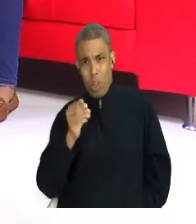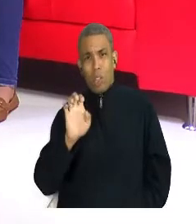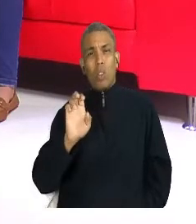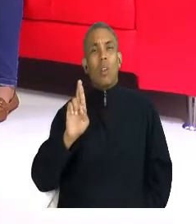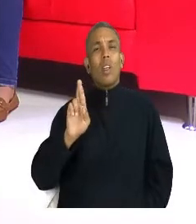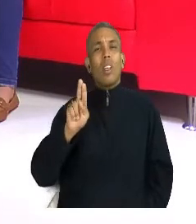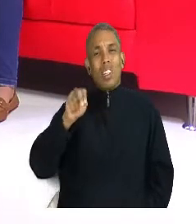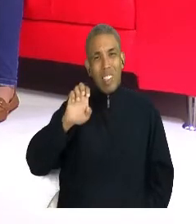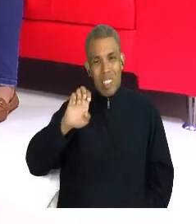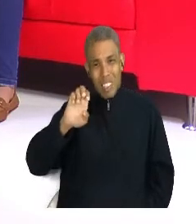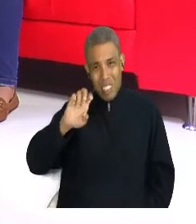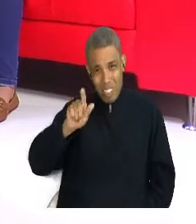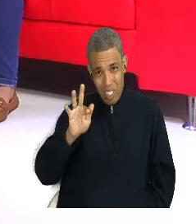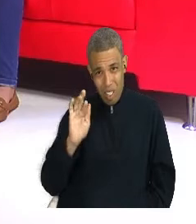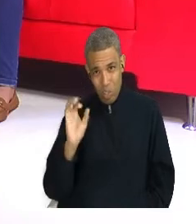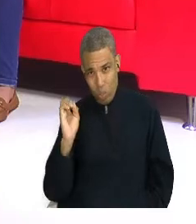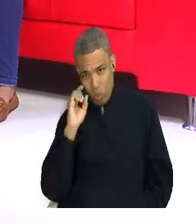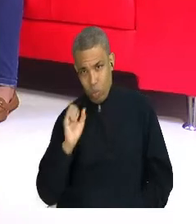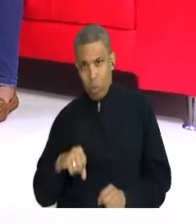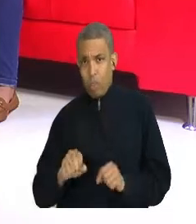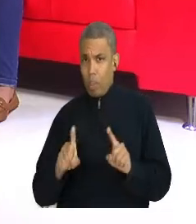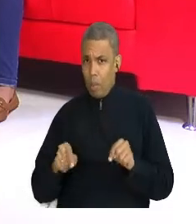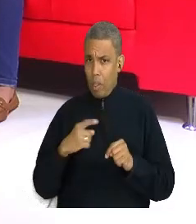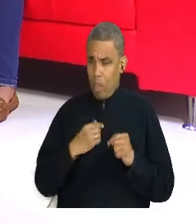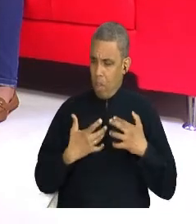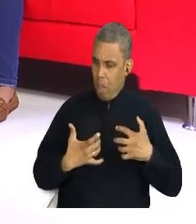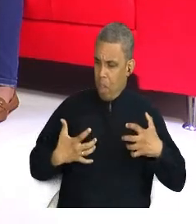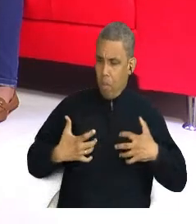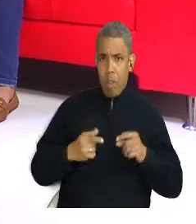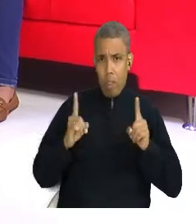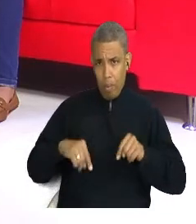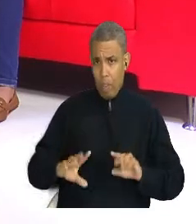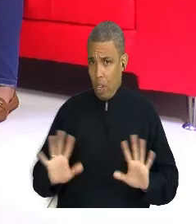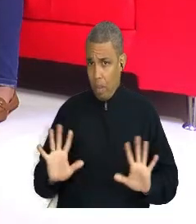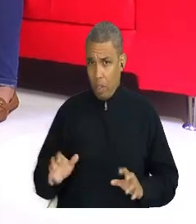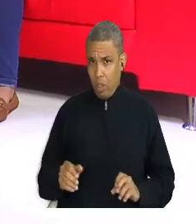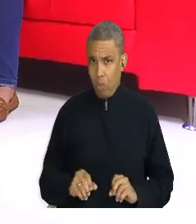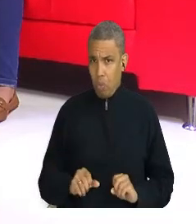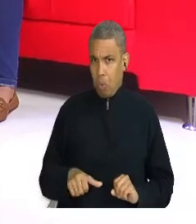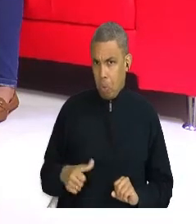en las redes sociales. ¿Y tú, además de vallenato, has interpretado otro tipo de ritmos?